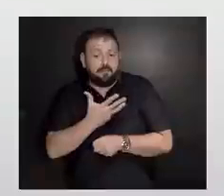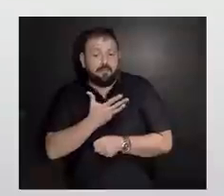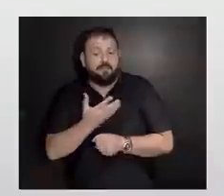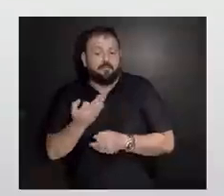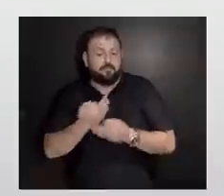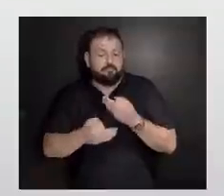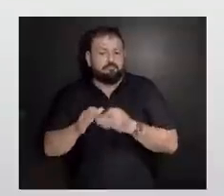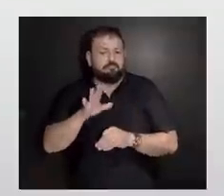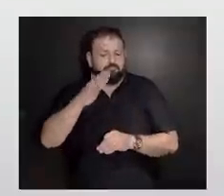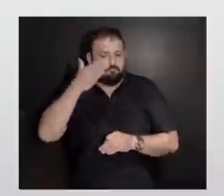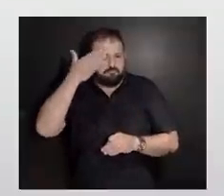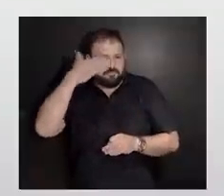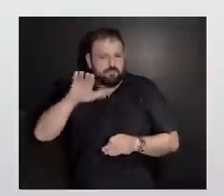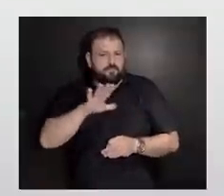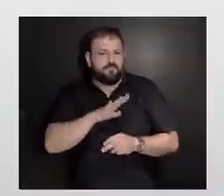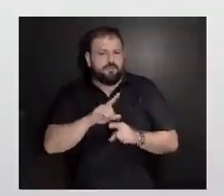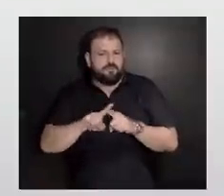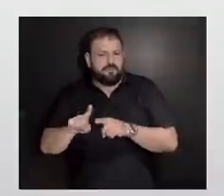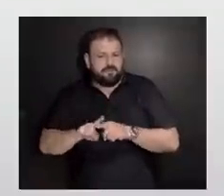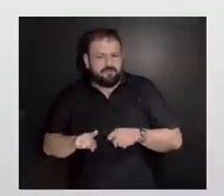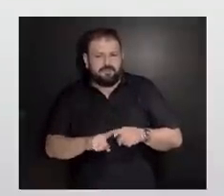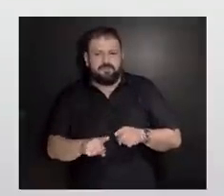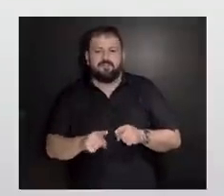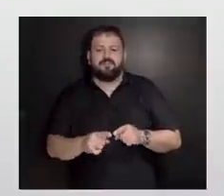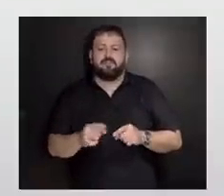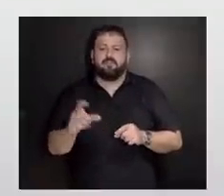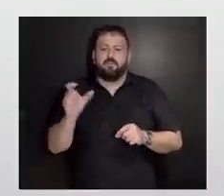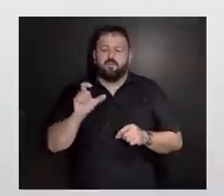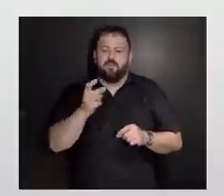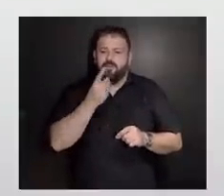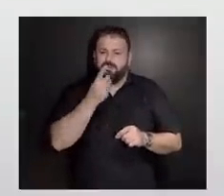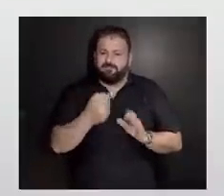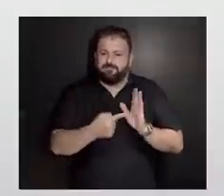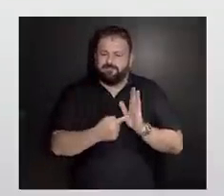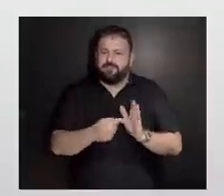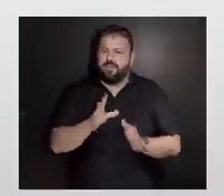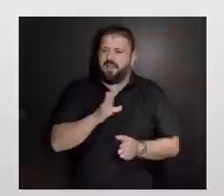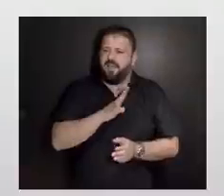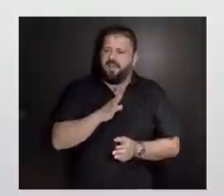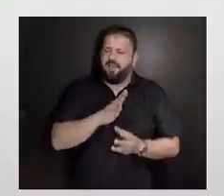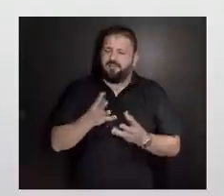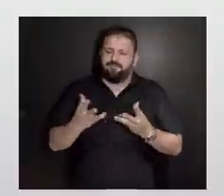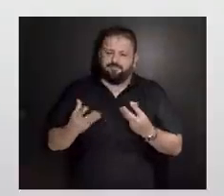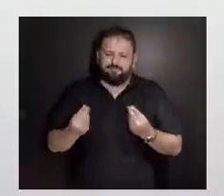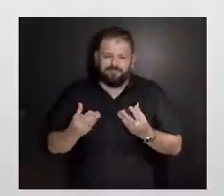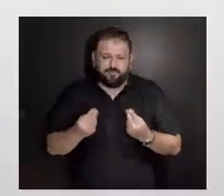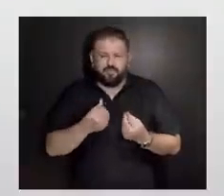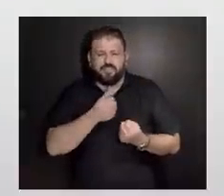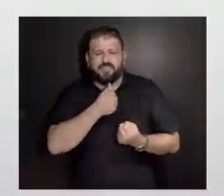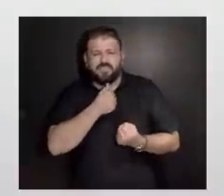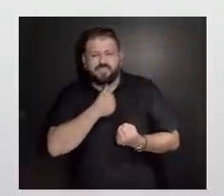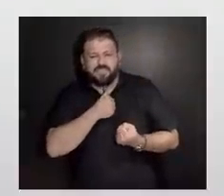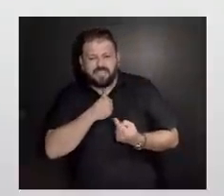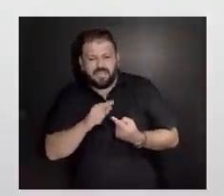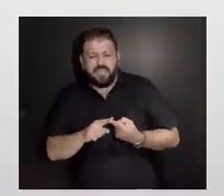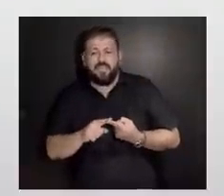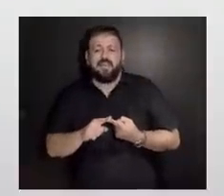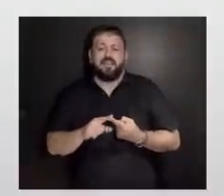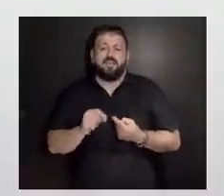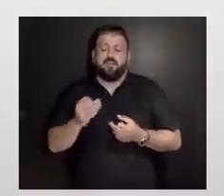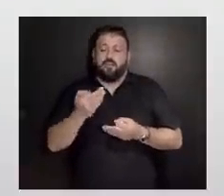ciertos síntomas como los que mencionamos de mucha sed, de excesiva orina, etcétera, y que